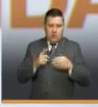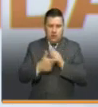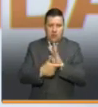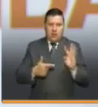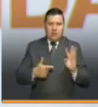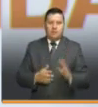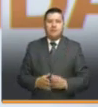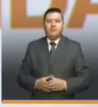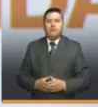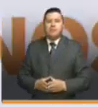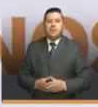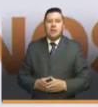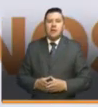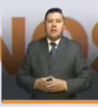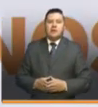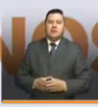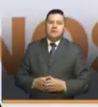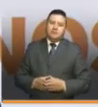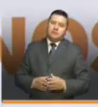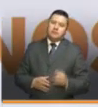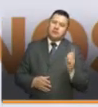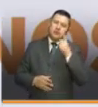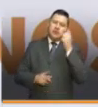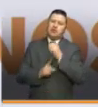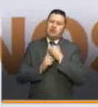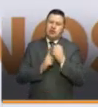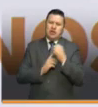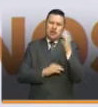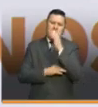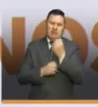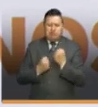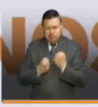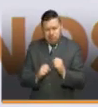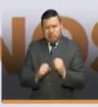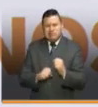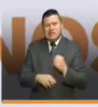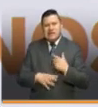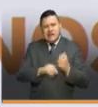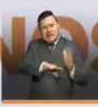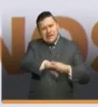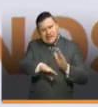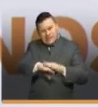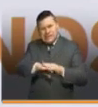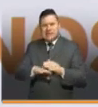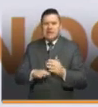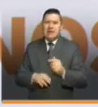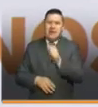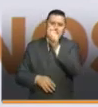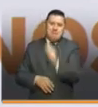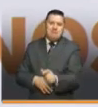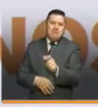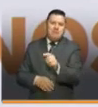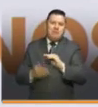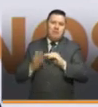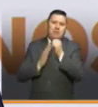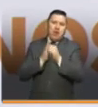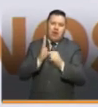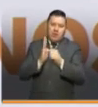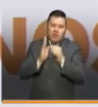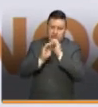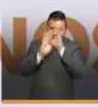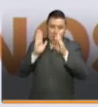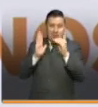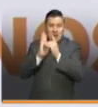web aquí toda la sociedad por lo menos está haciendo un esfuerzo y por eso queremos hacer un llamado a los beneficiarios de este programa ha quedado claro en el